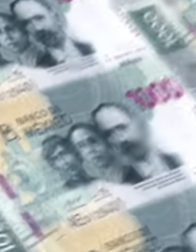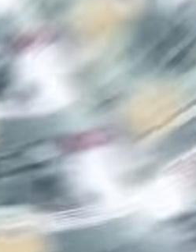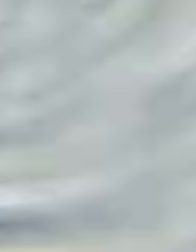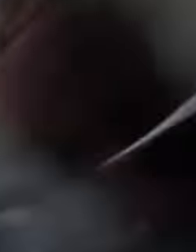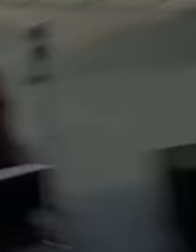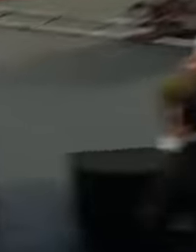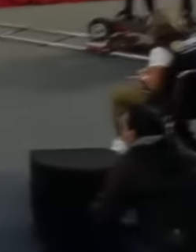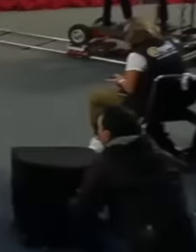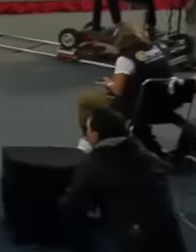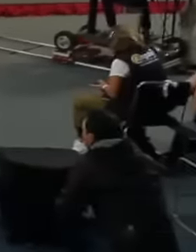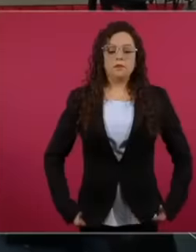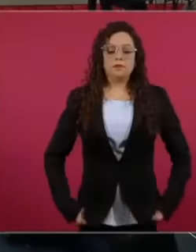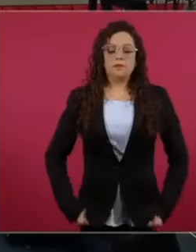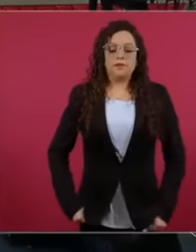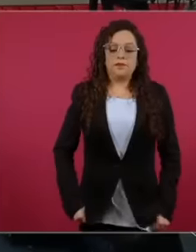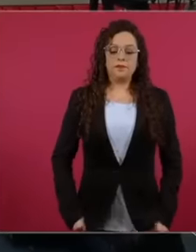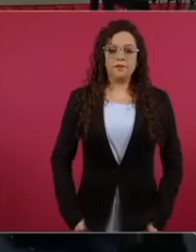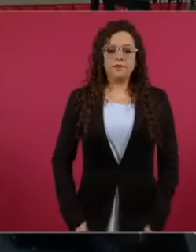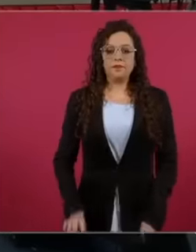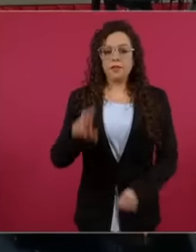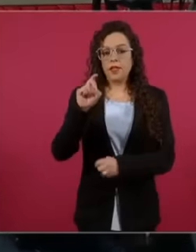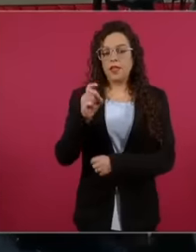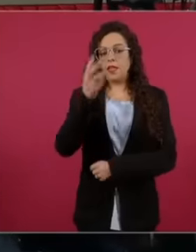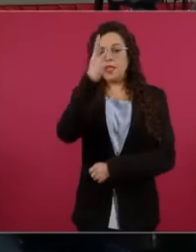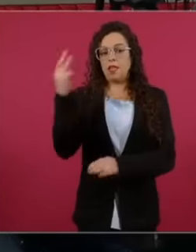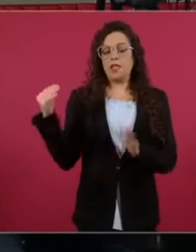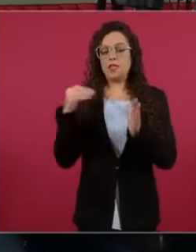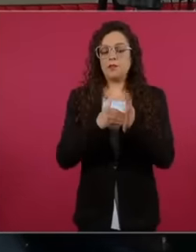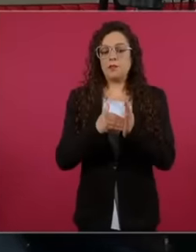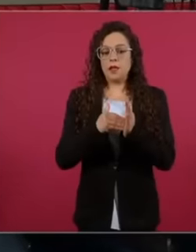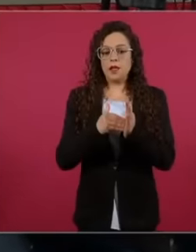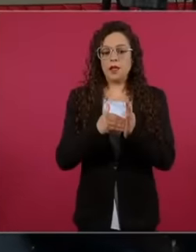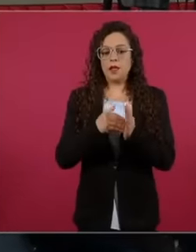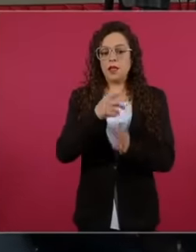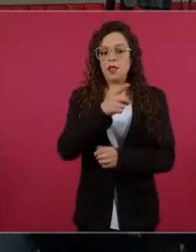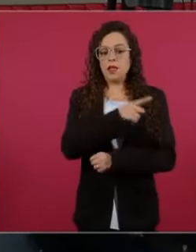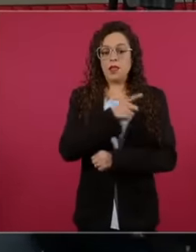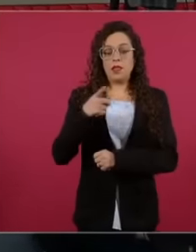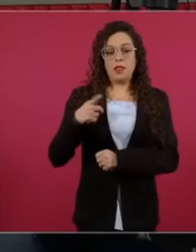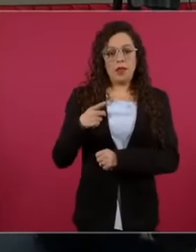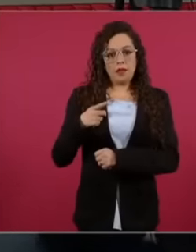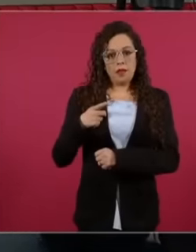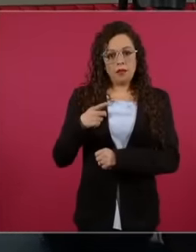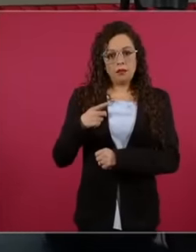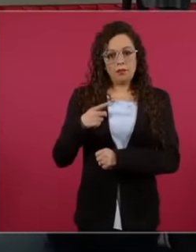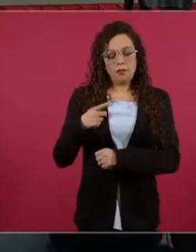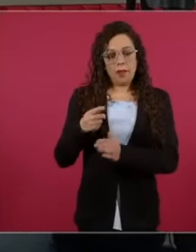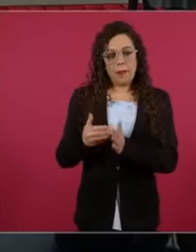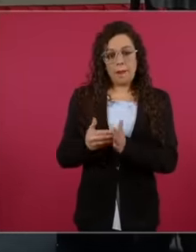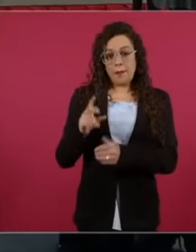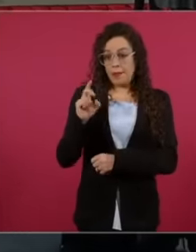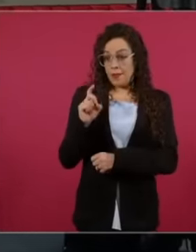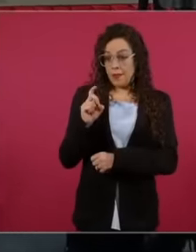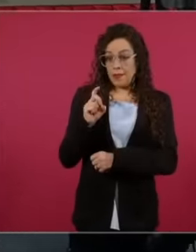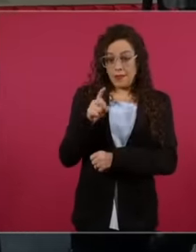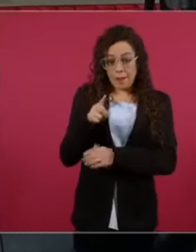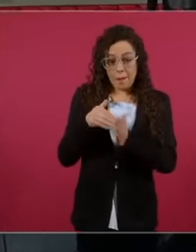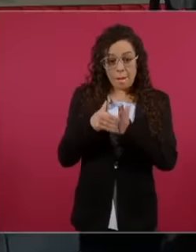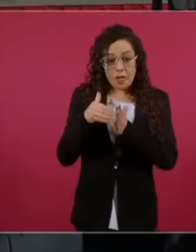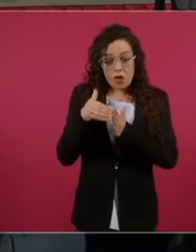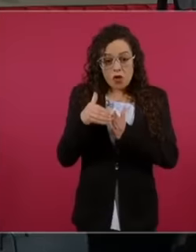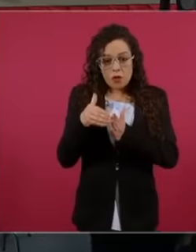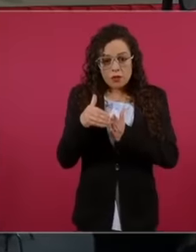En una reciente conferencia de prensa, el presidente de México reveló casos específicos en las que